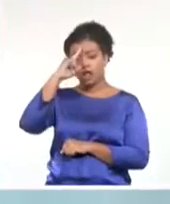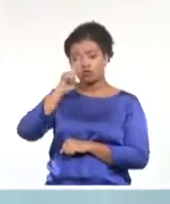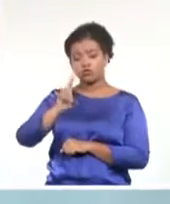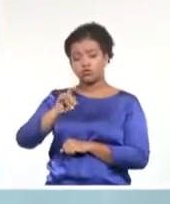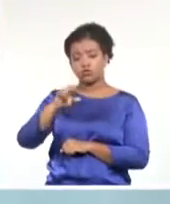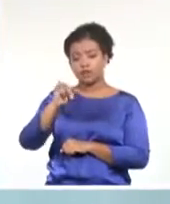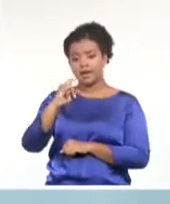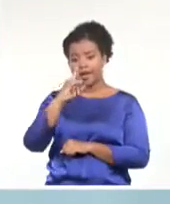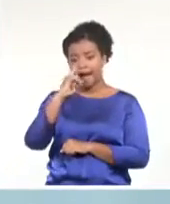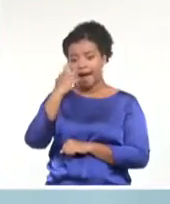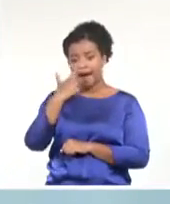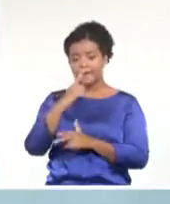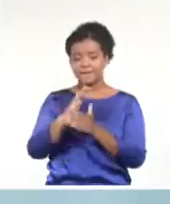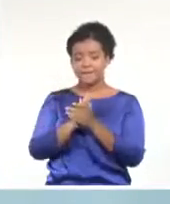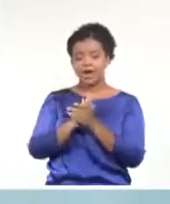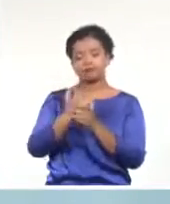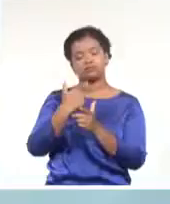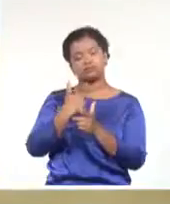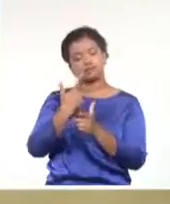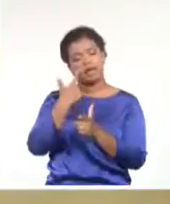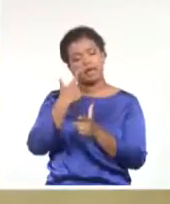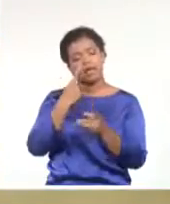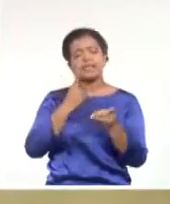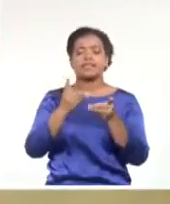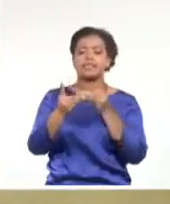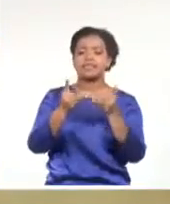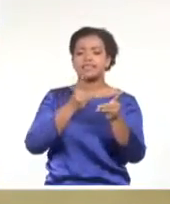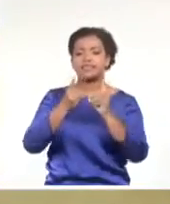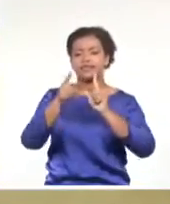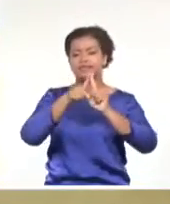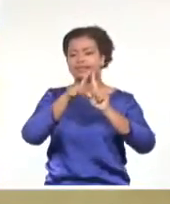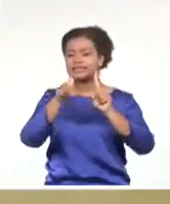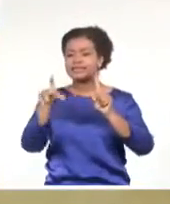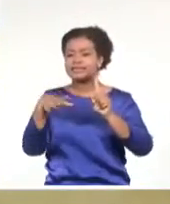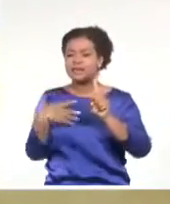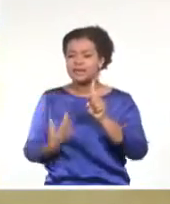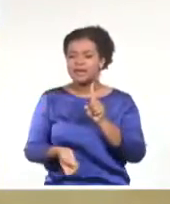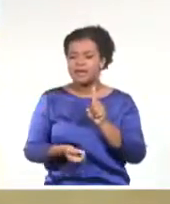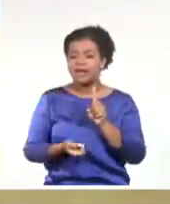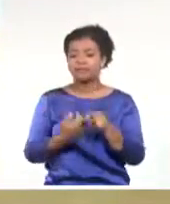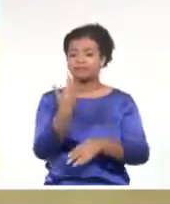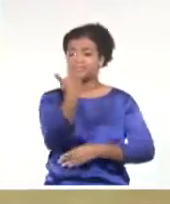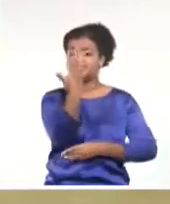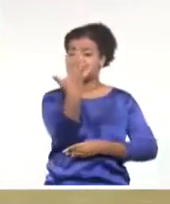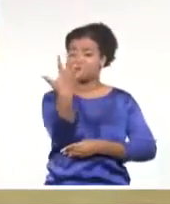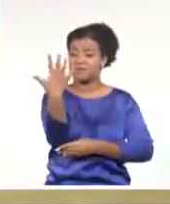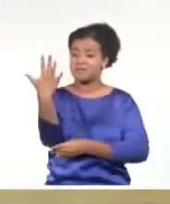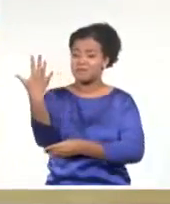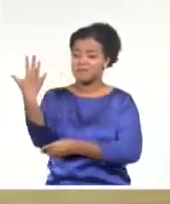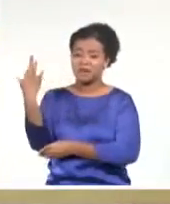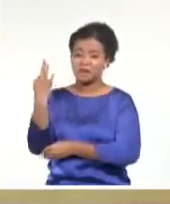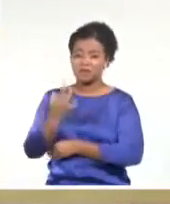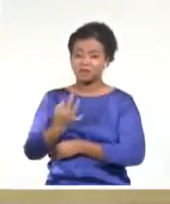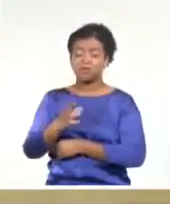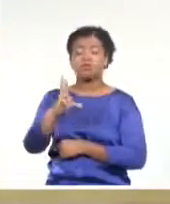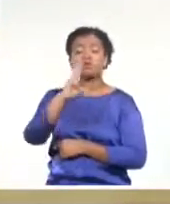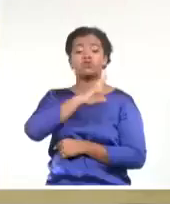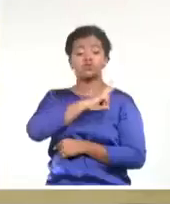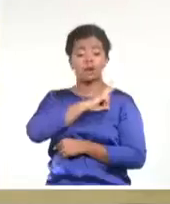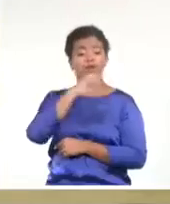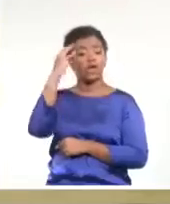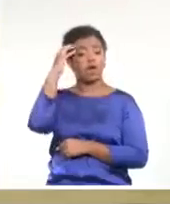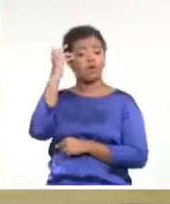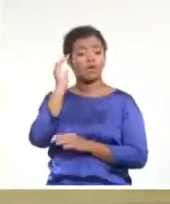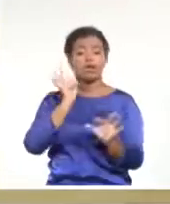diálogo regional de alto nivel para tratar el tema de la Amazonía, la responsabilidad de sus gobiernos en